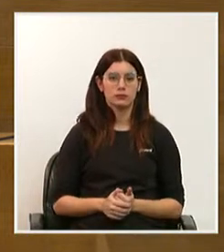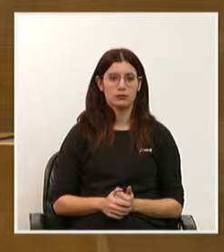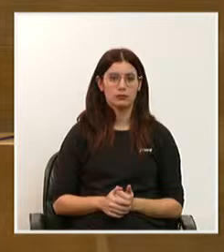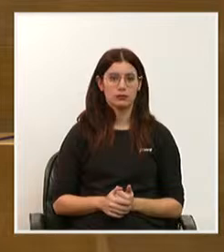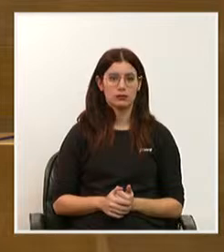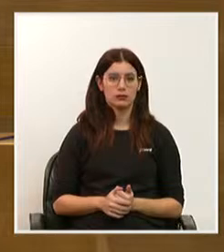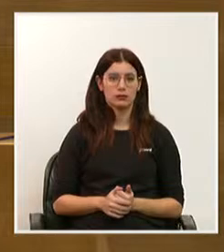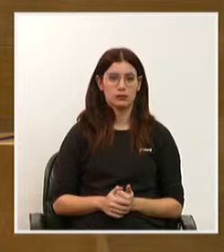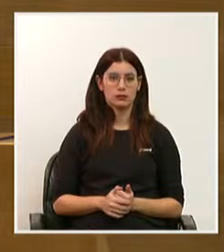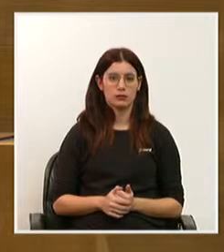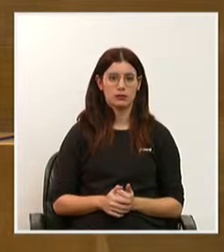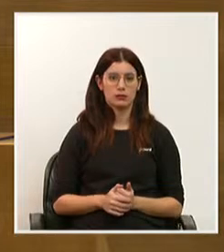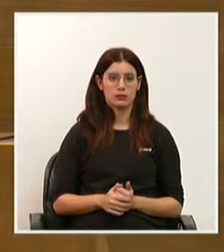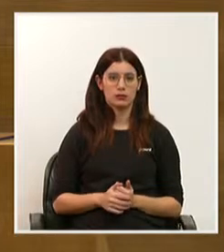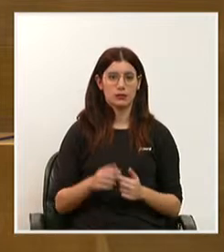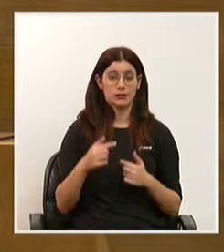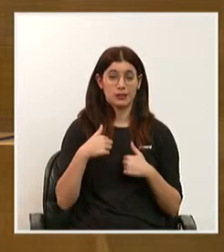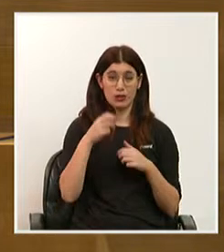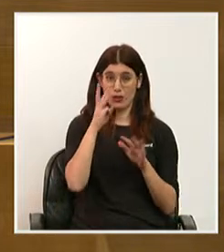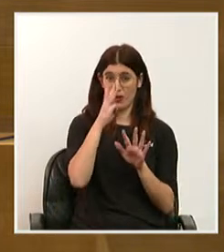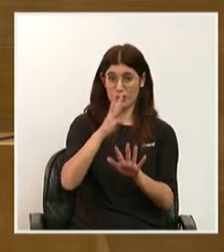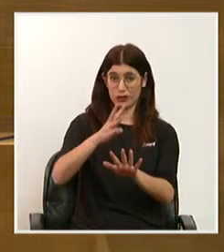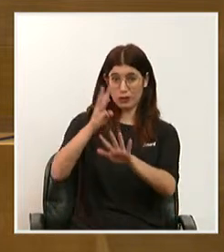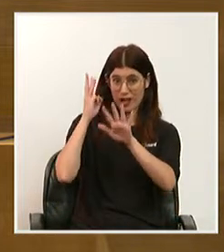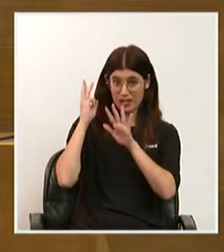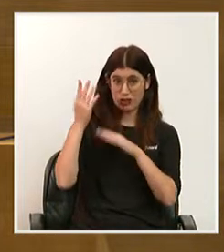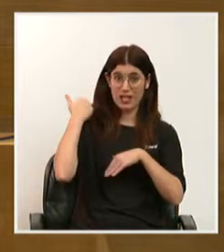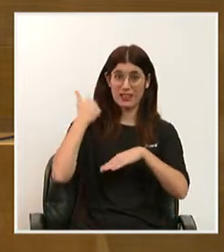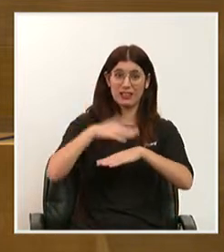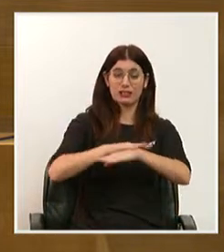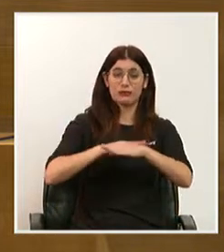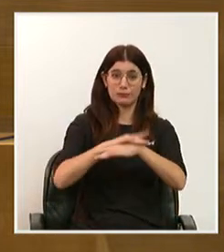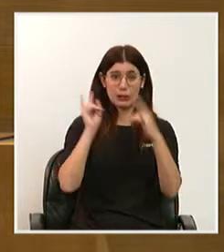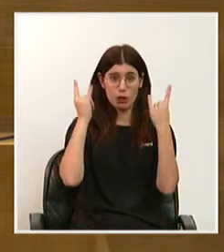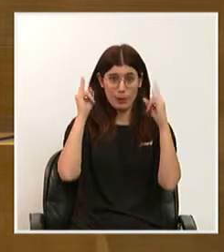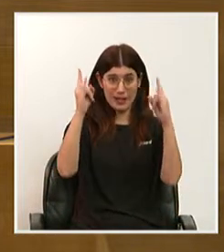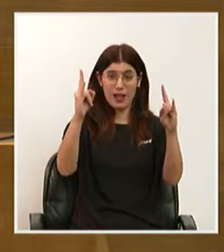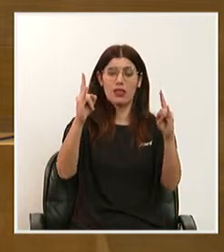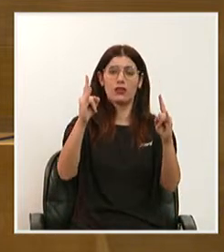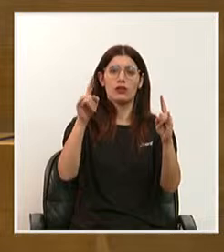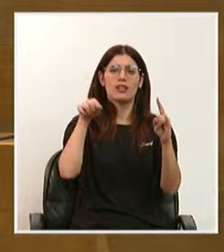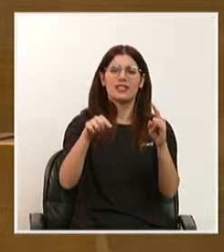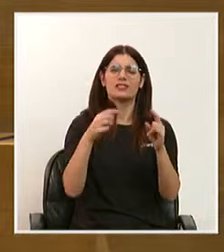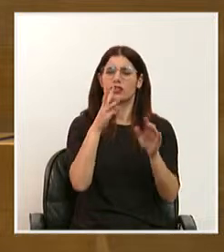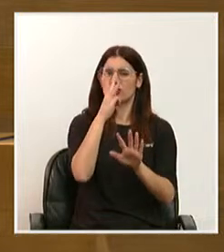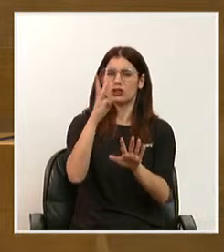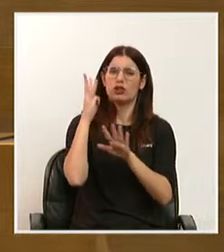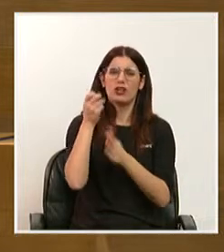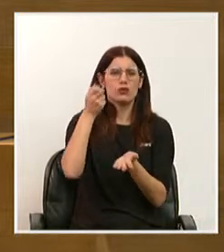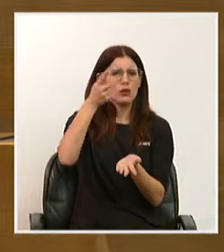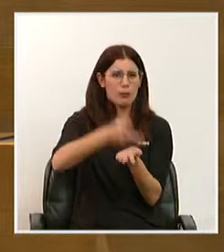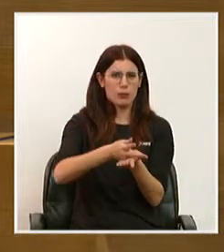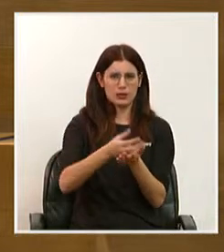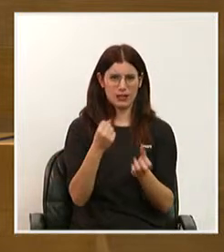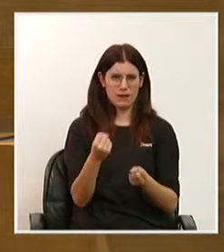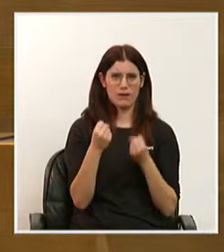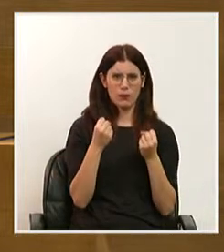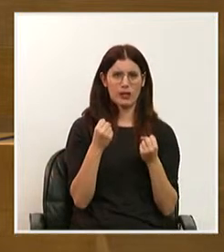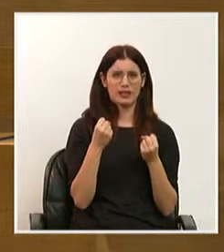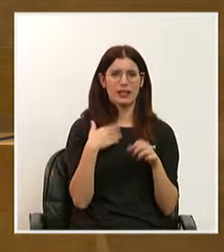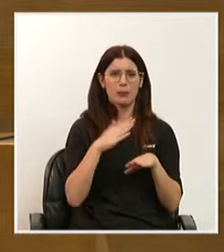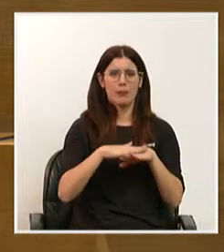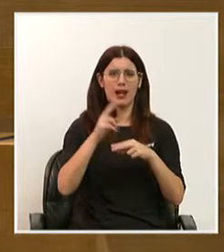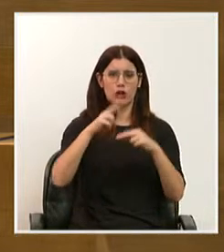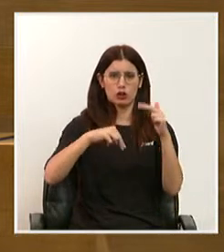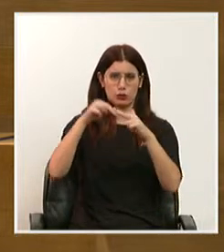diput a anterior que va gobernar el botánic van ser unaa ferma per construcción